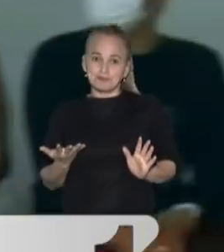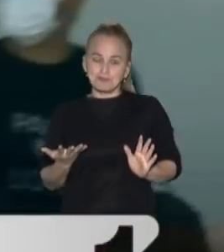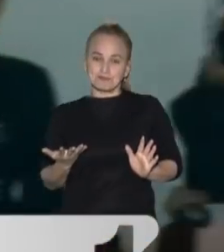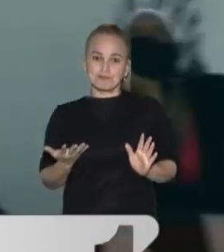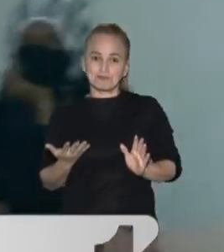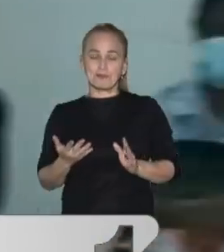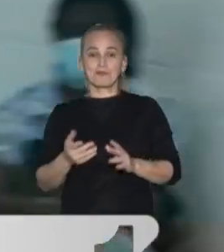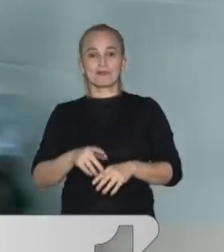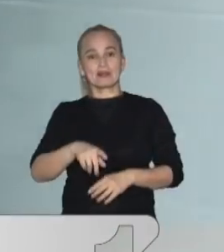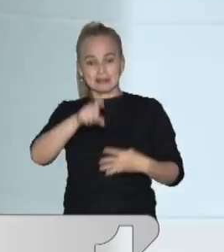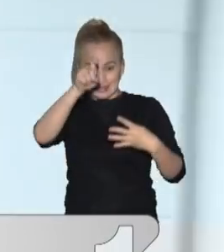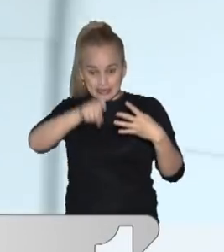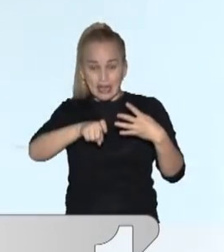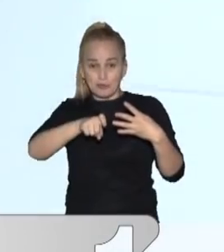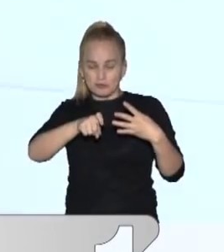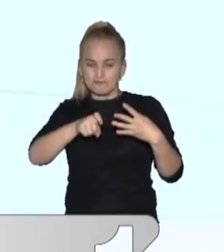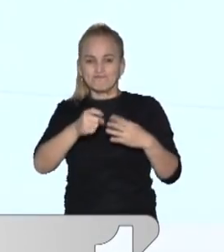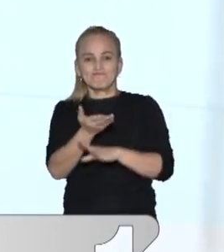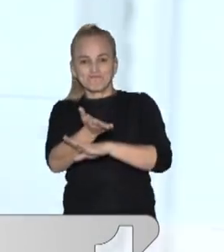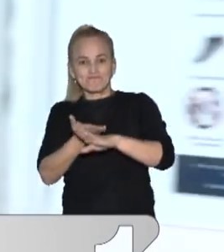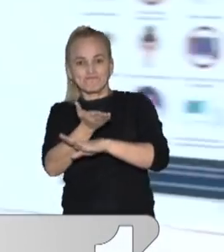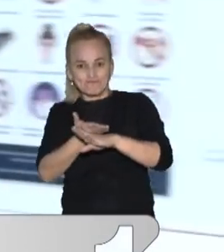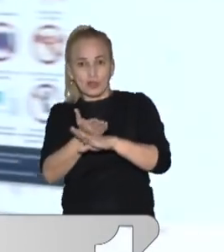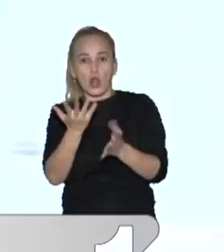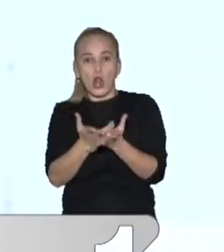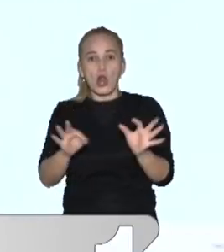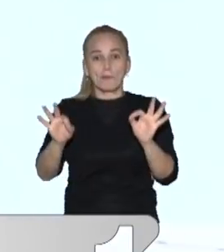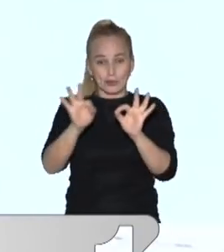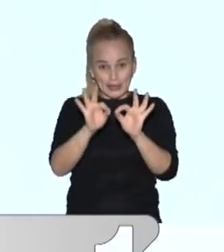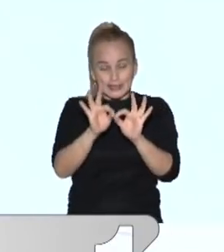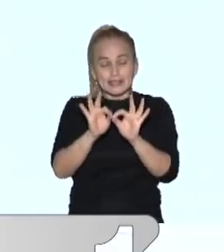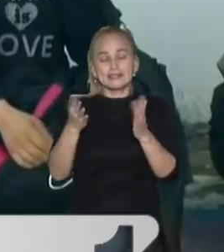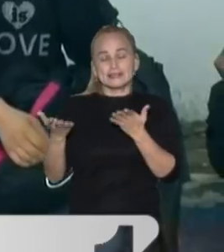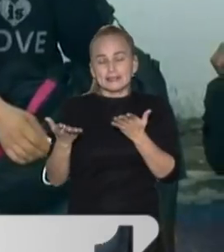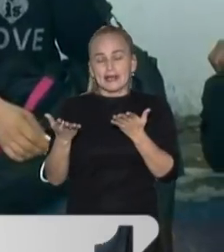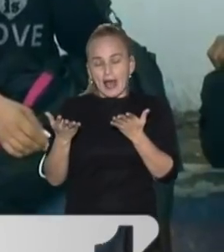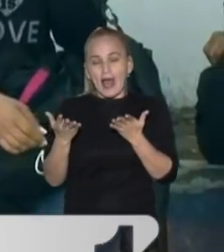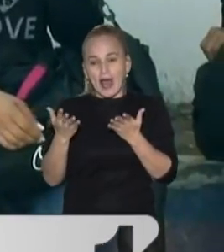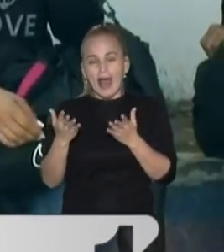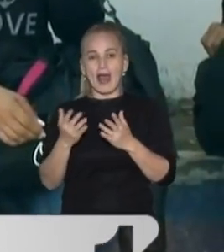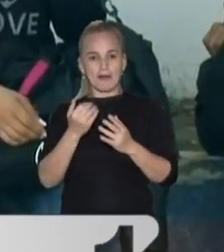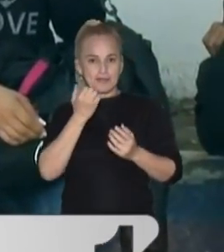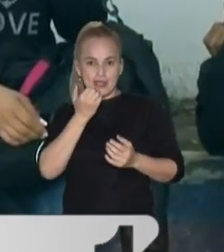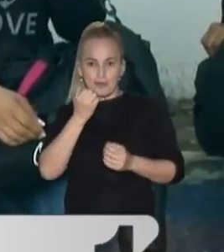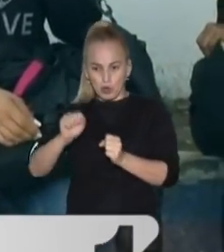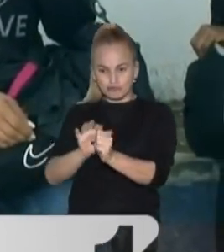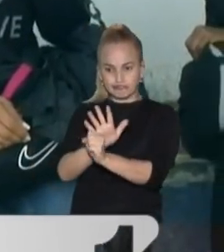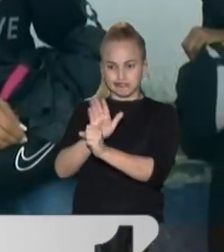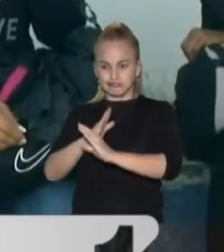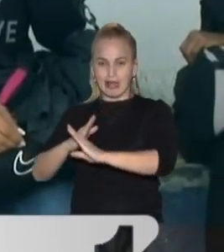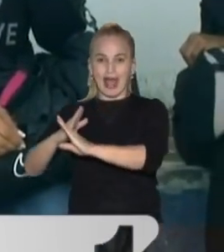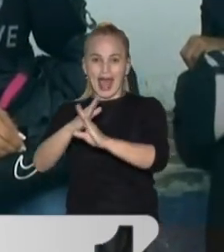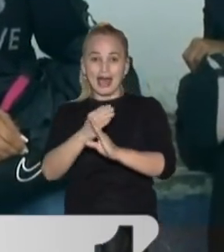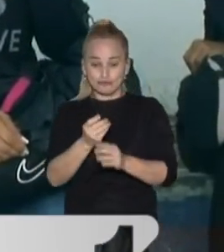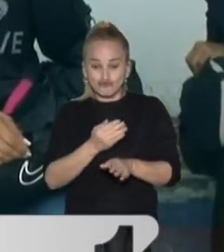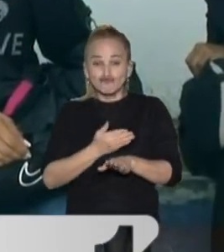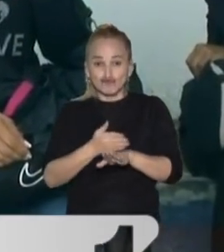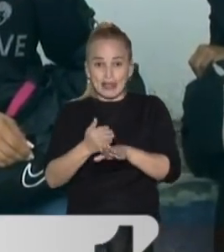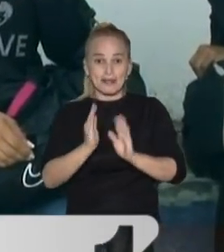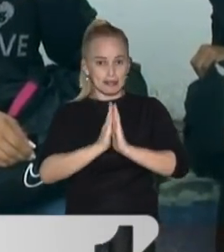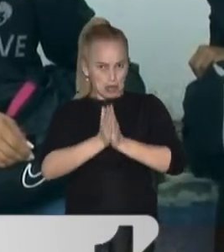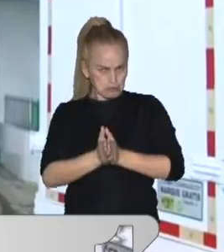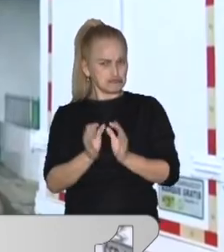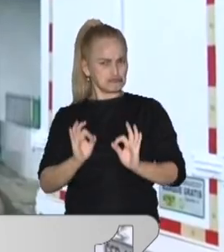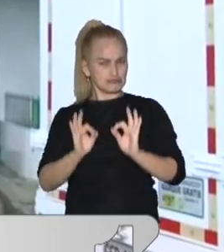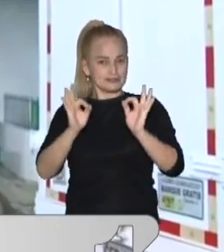unas medidas restrictivas para beneficiar a toda la producción y podamos gozar de una temporada de mitad de año supremamente adecuada. ¿La